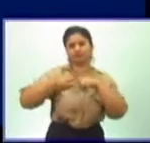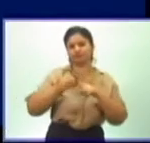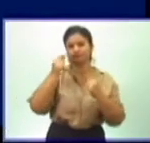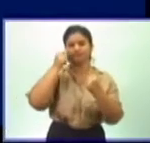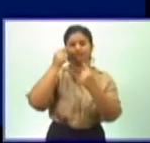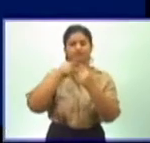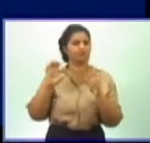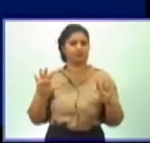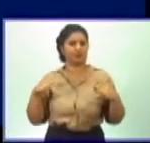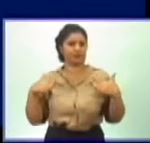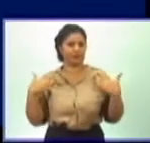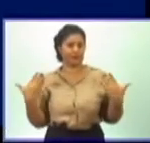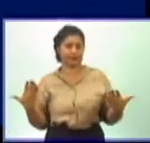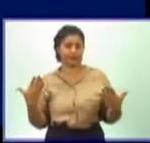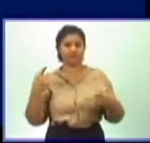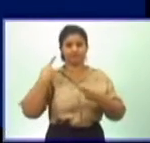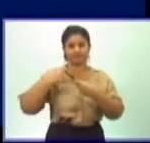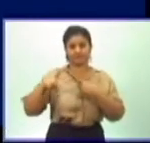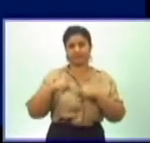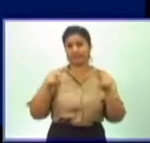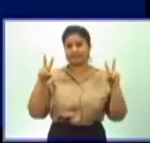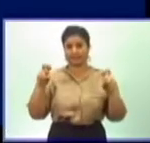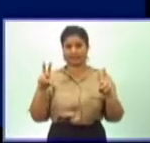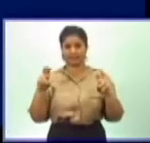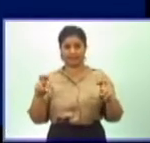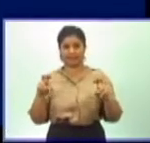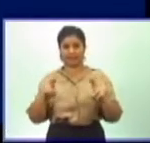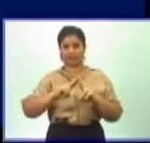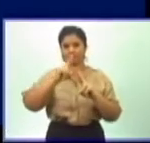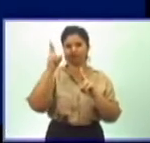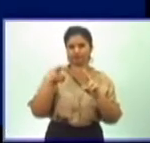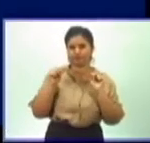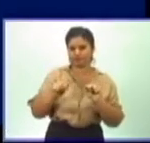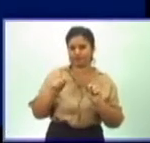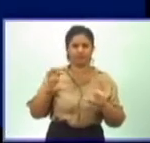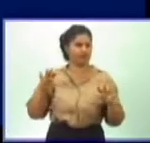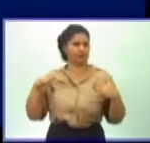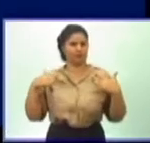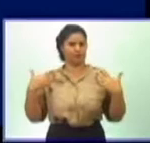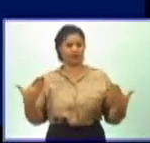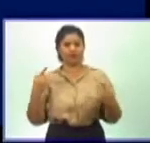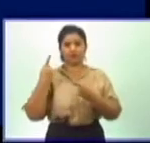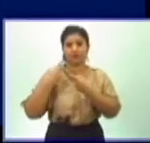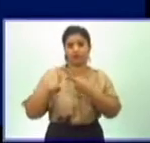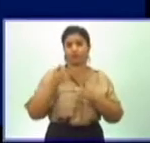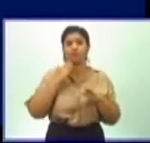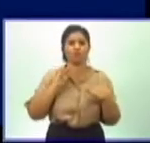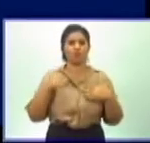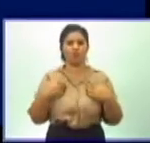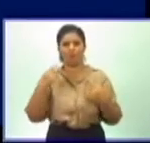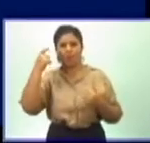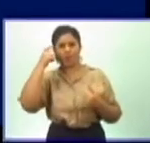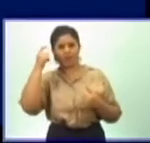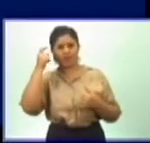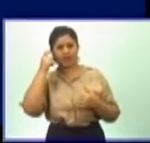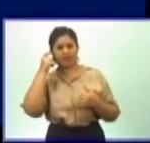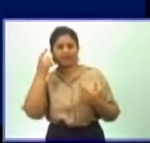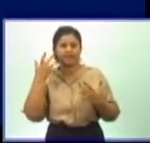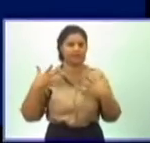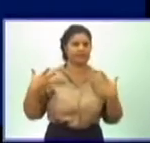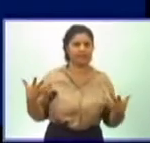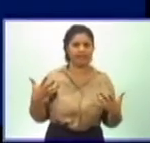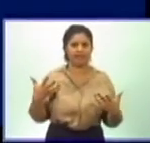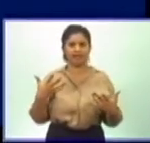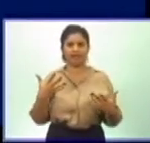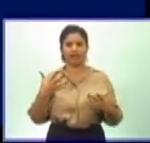¿Cuál es el tema de esta obra? ¿Cómo se manifiestan las ideas del clasicismo en el conflicto dramático?